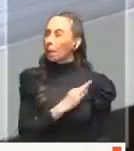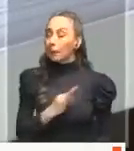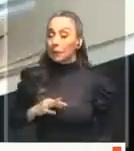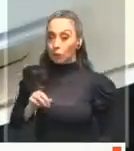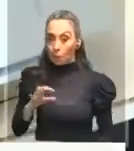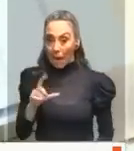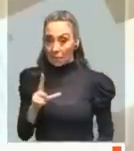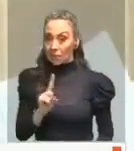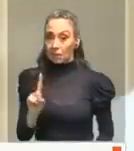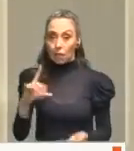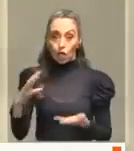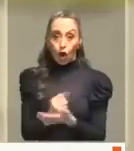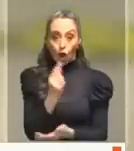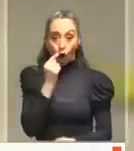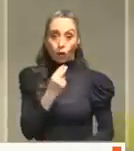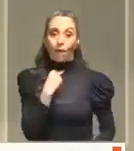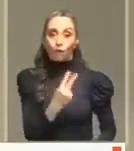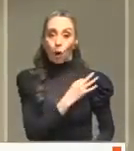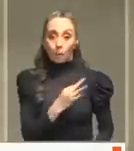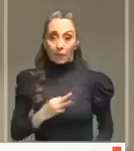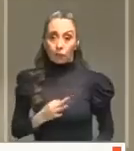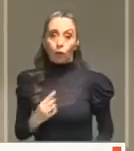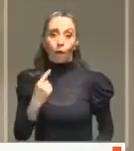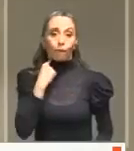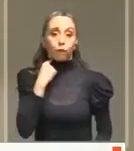Bueno, si no se logra, creo que va a ser una gran frustración para el país.